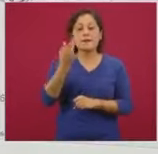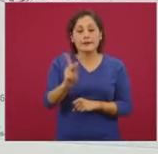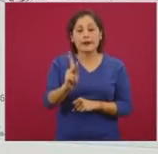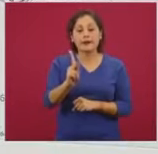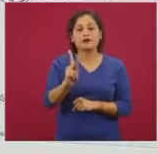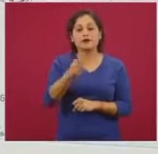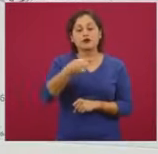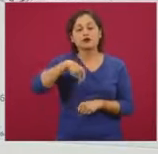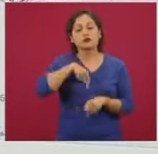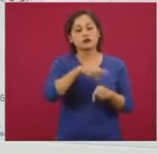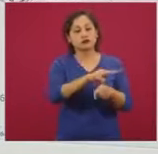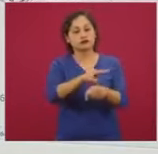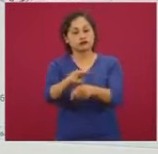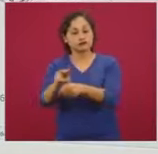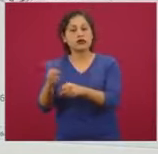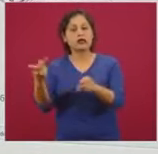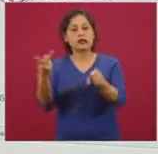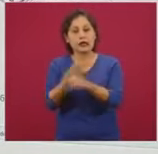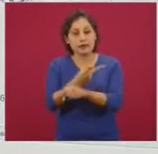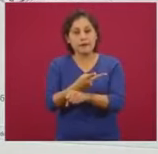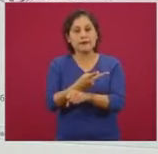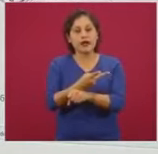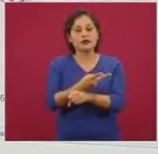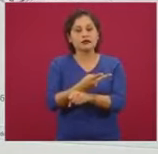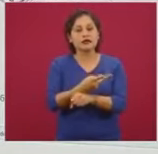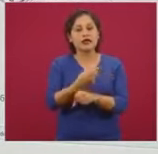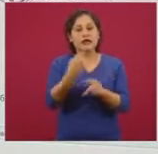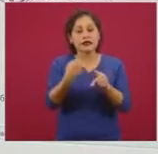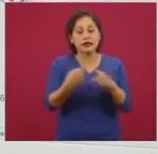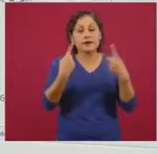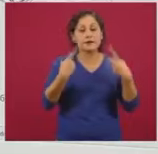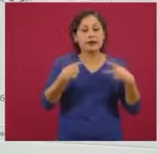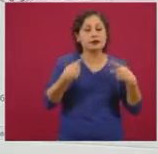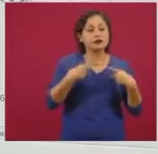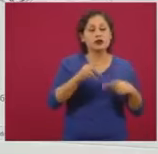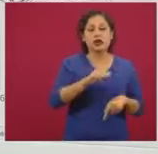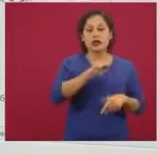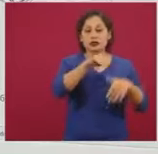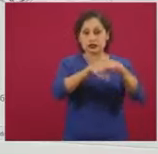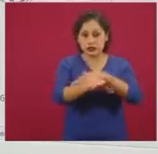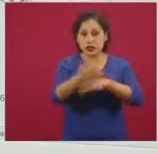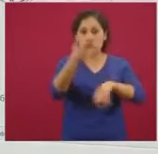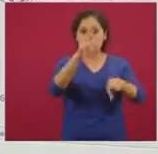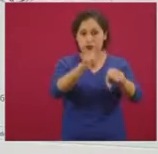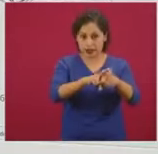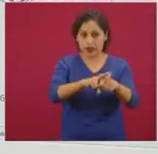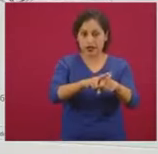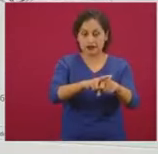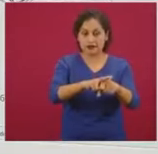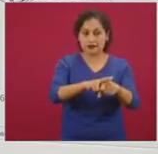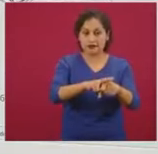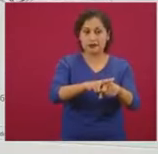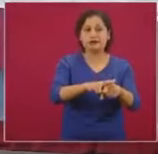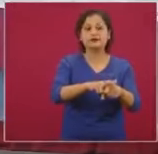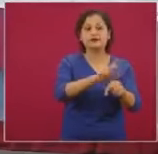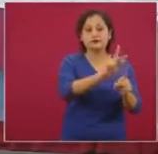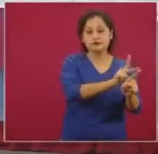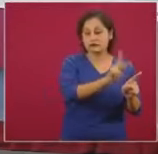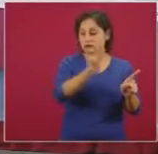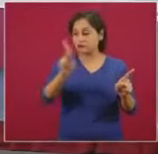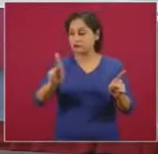estar viendo los casos que se acercan al sistema de salud, que se registren, en general las curvas son muy parecidas, las